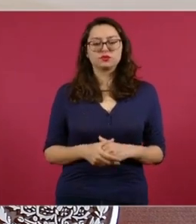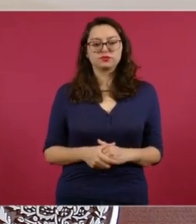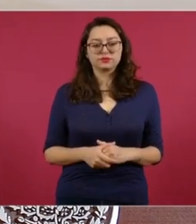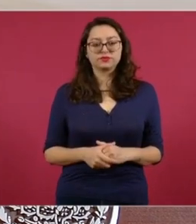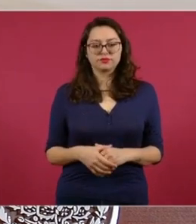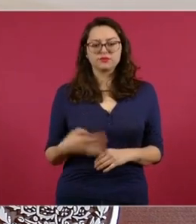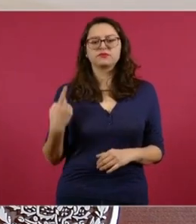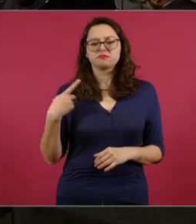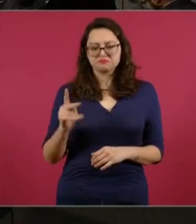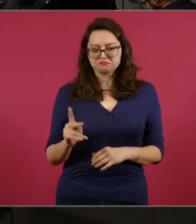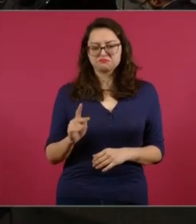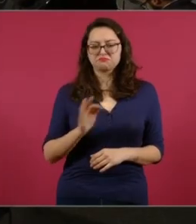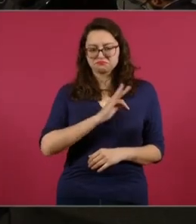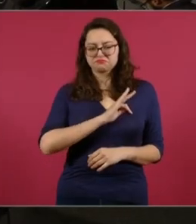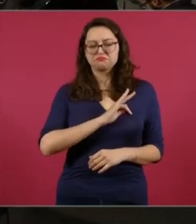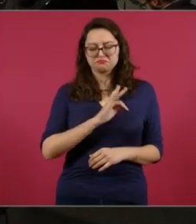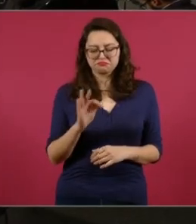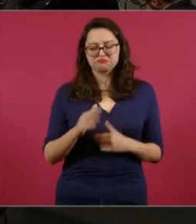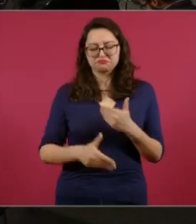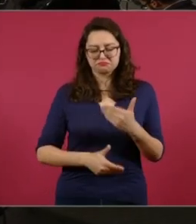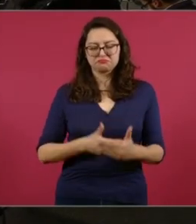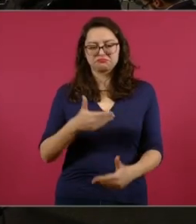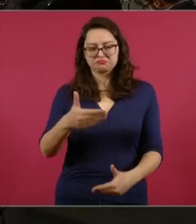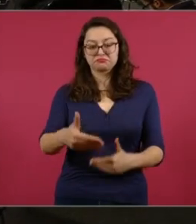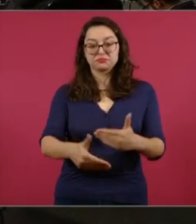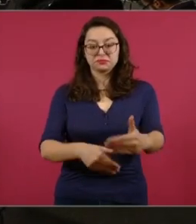pero va a salir, va a seguir saliendo.